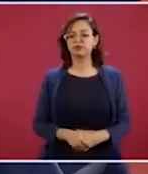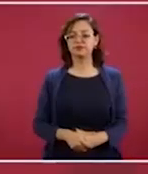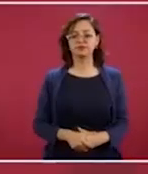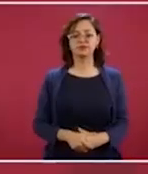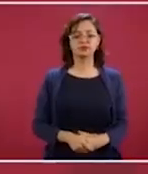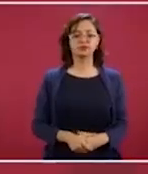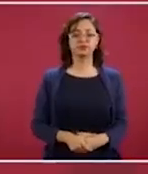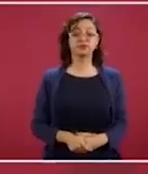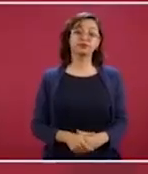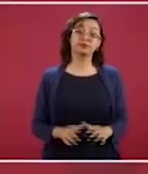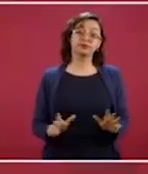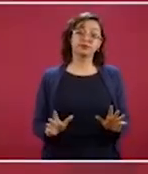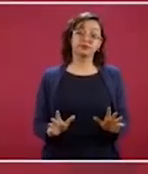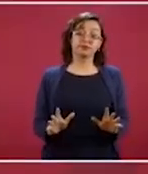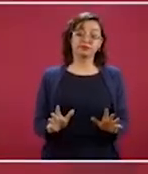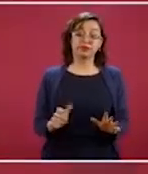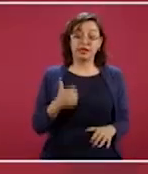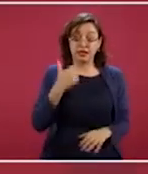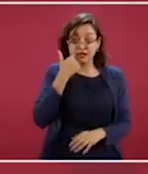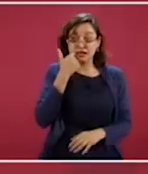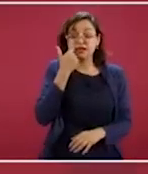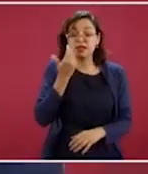Cuando se quiere